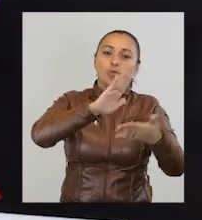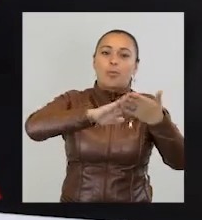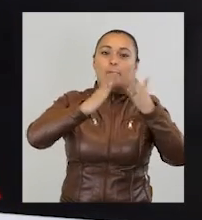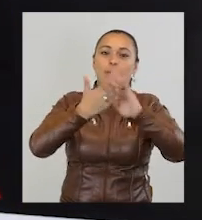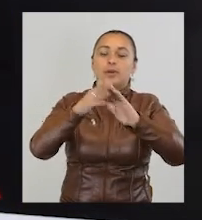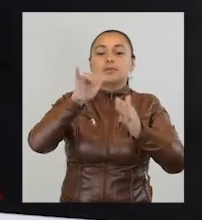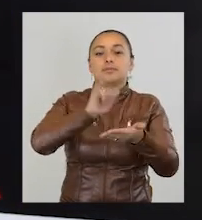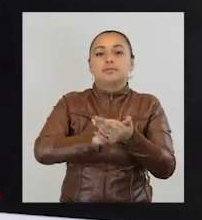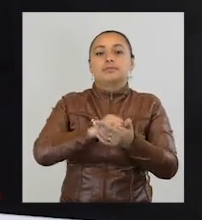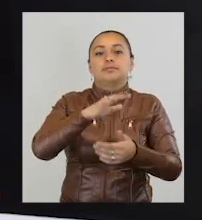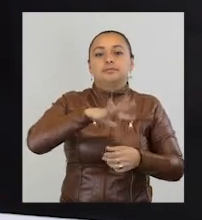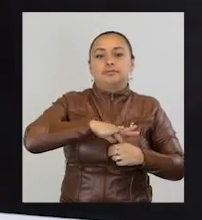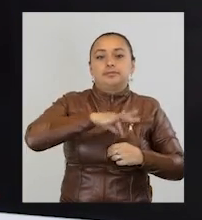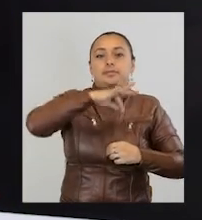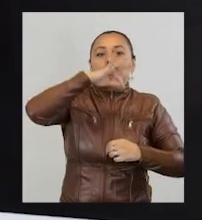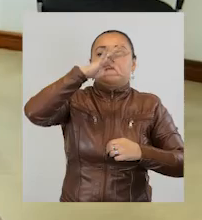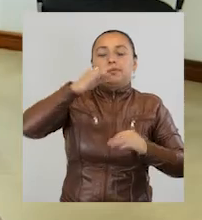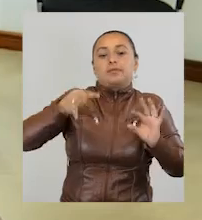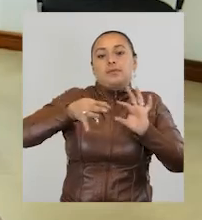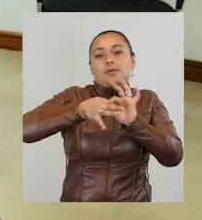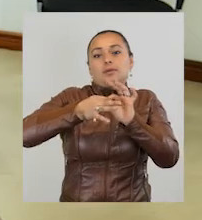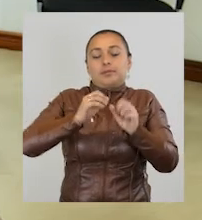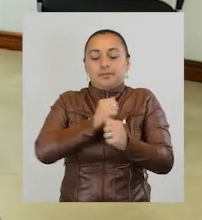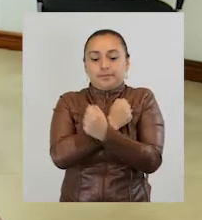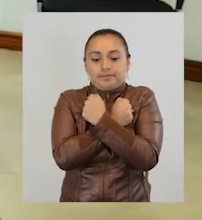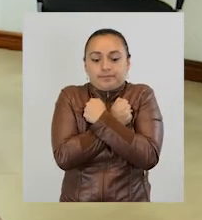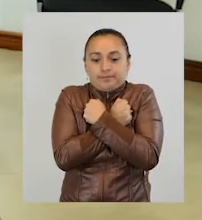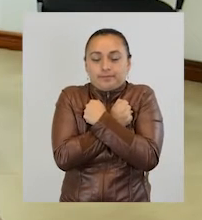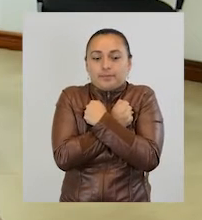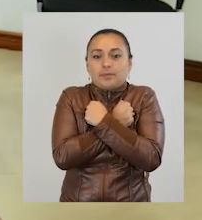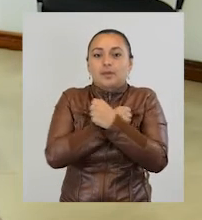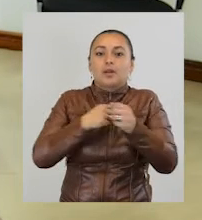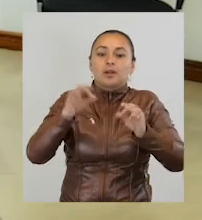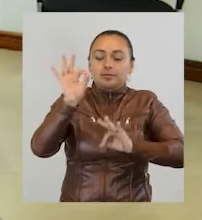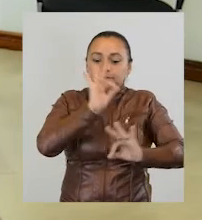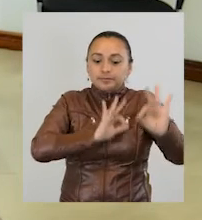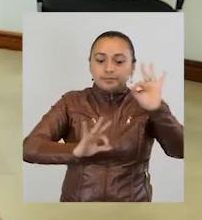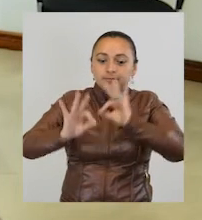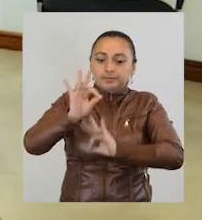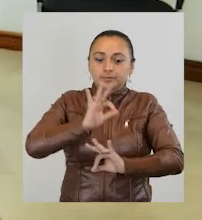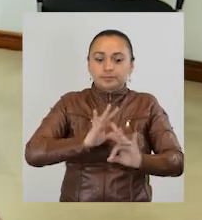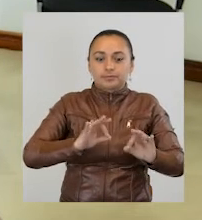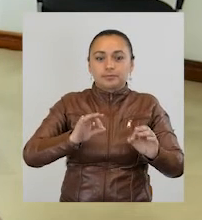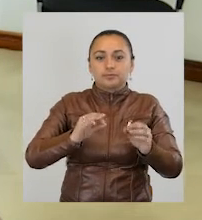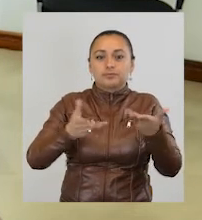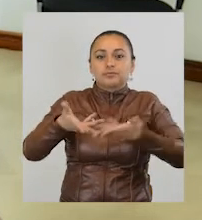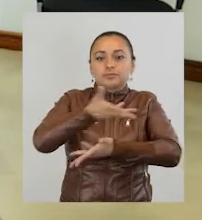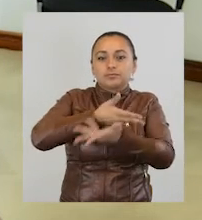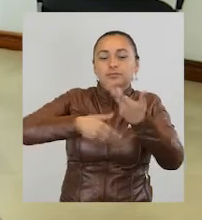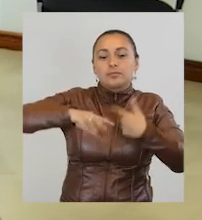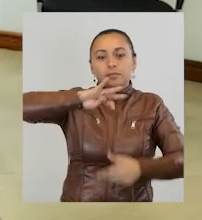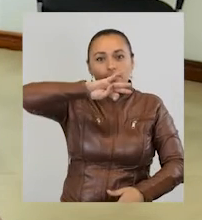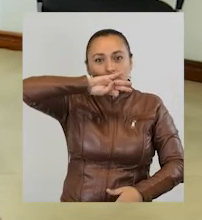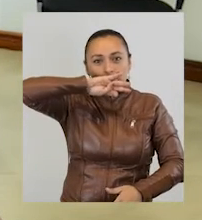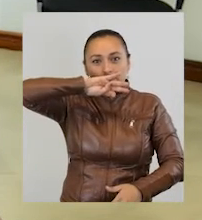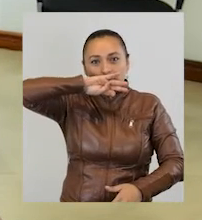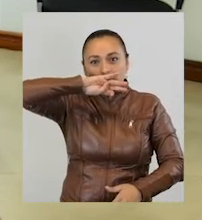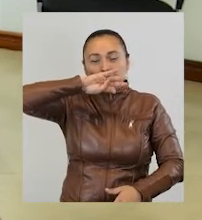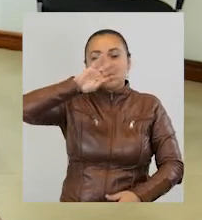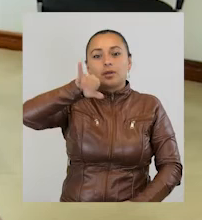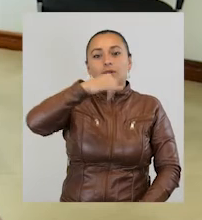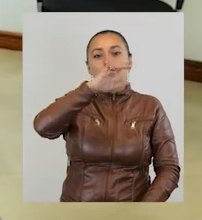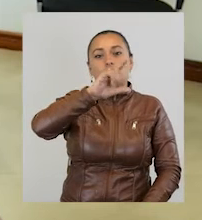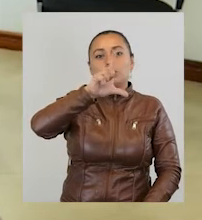e instrumento de tu paz. Que este Espíritu, vínculo de amor, nos guarde en comunión con el